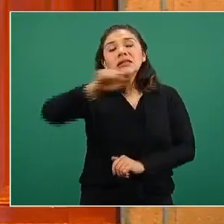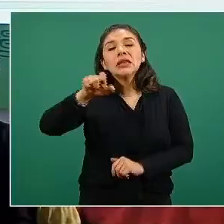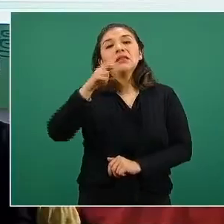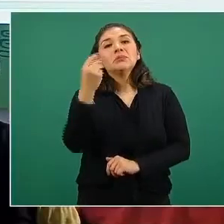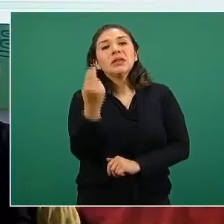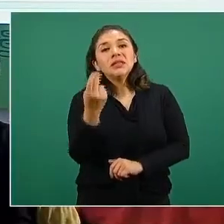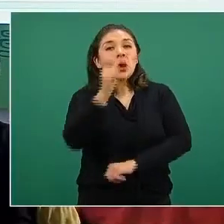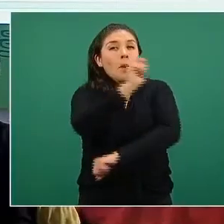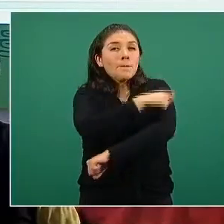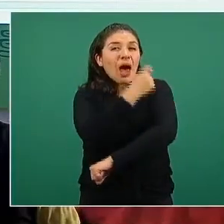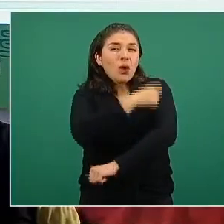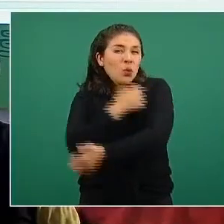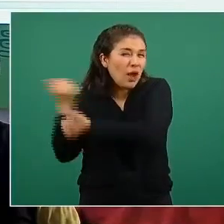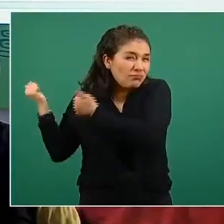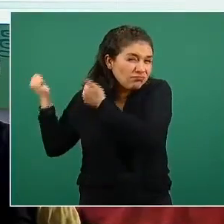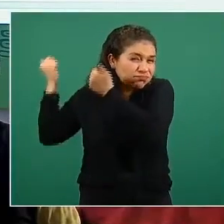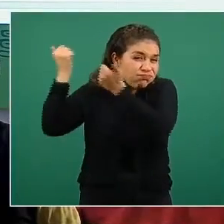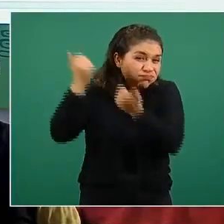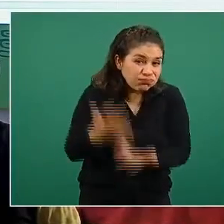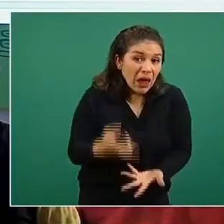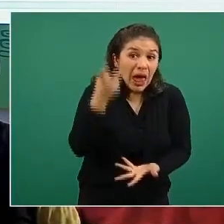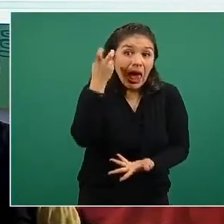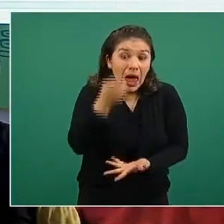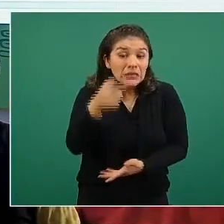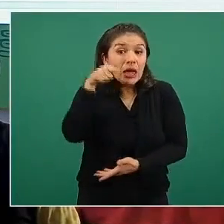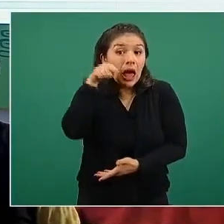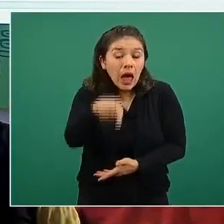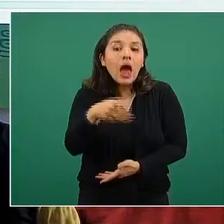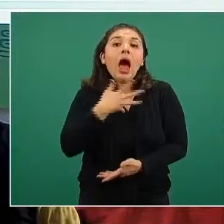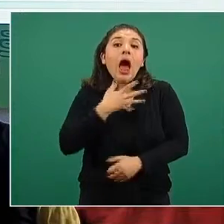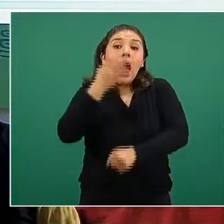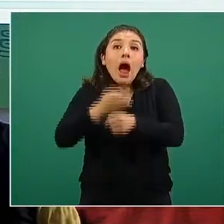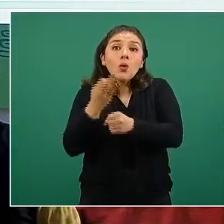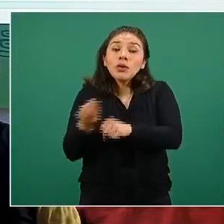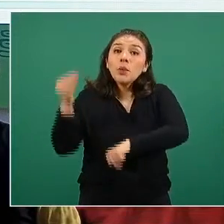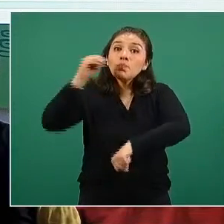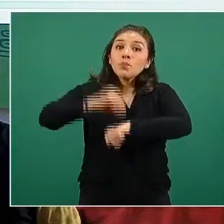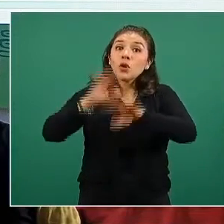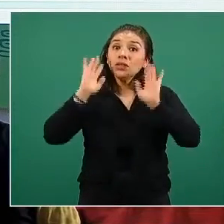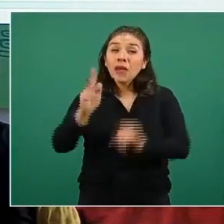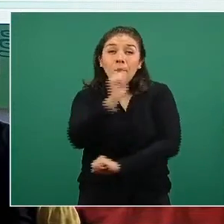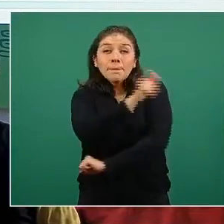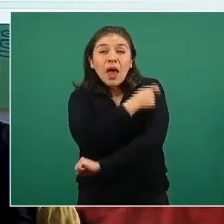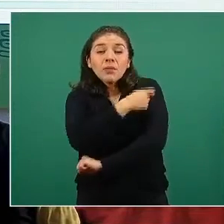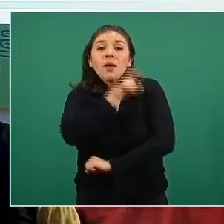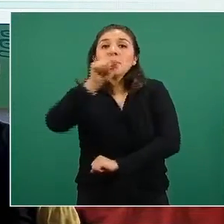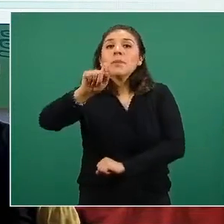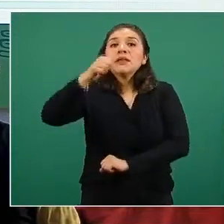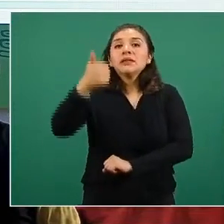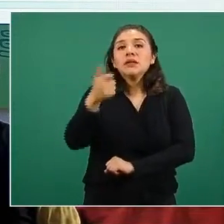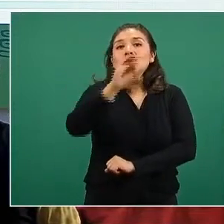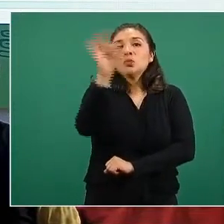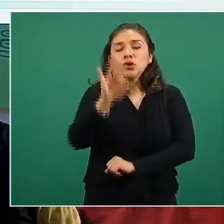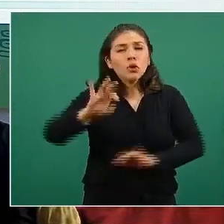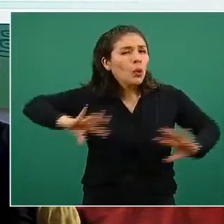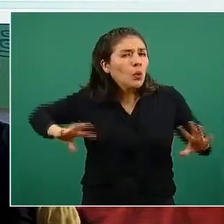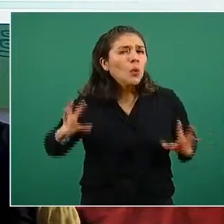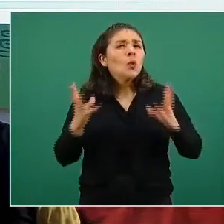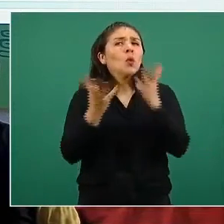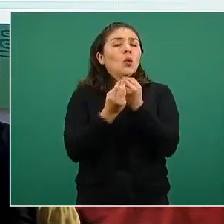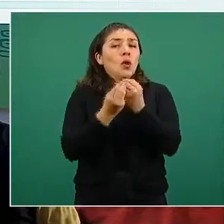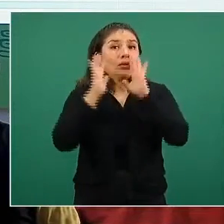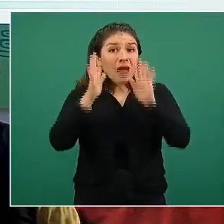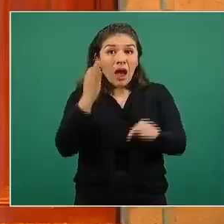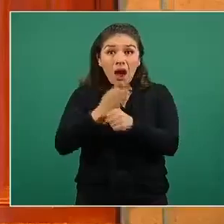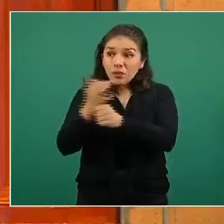53.625 dosis de vacuna, pues lleva un avance del 26%. ¿verdad? ¿Cuánto es el total que se ha